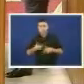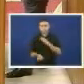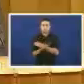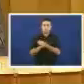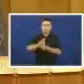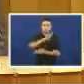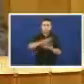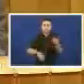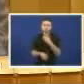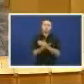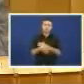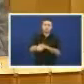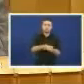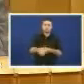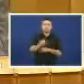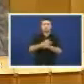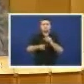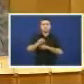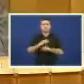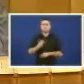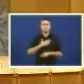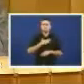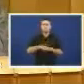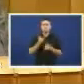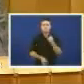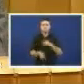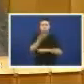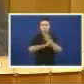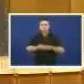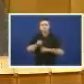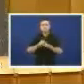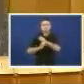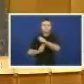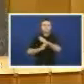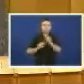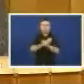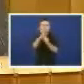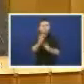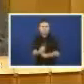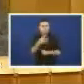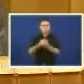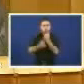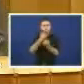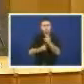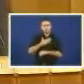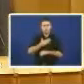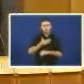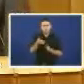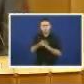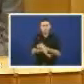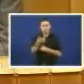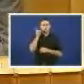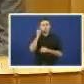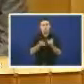propio destinado a innovar estrategias económicas e non para transponher ou cronar acríticamente as políticas